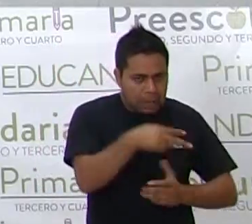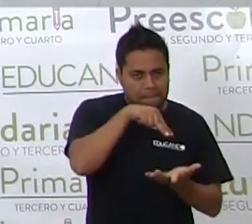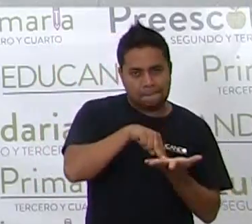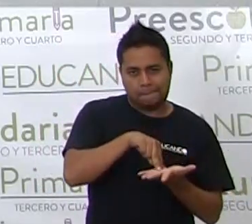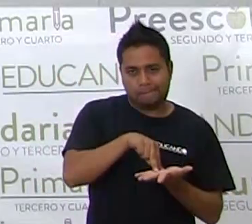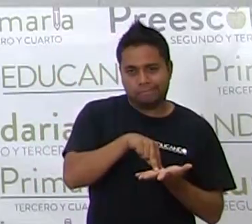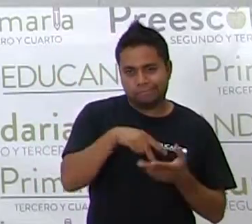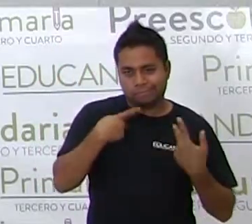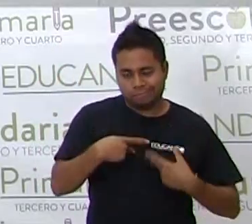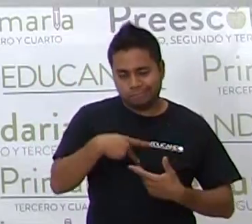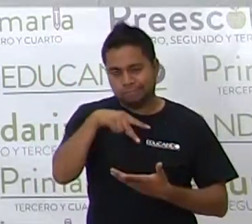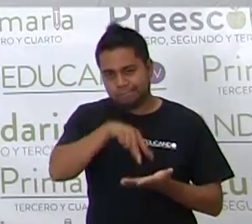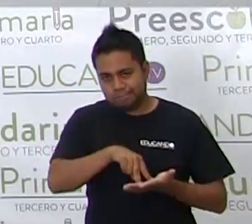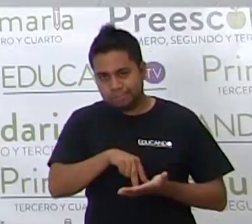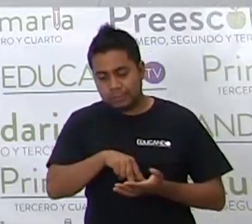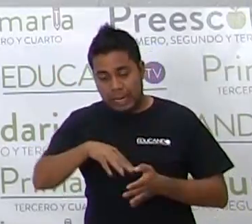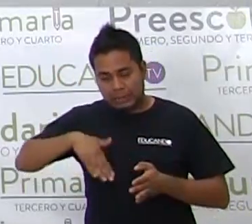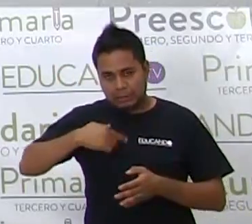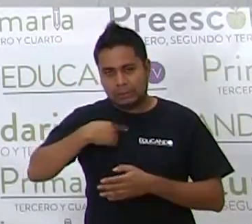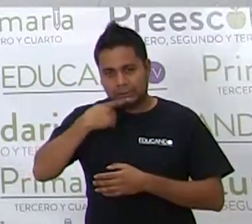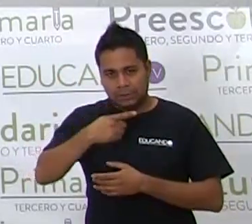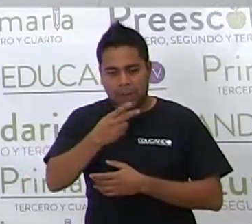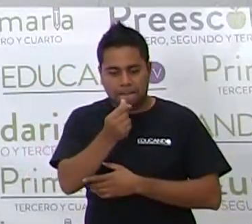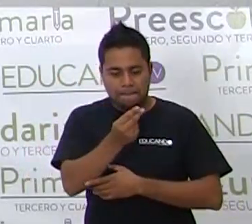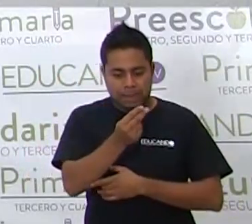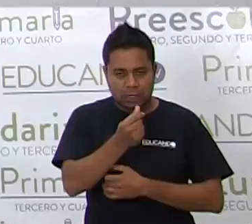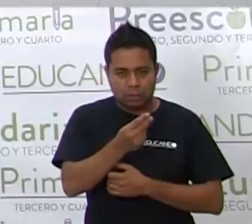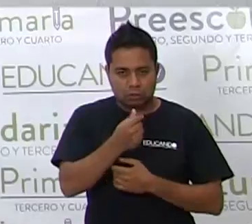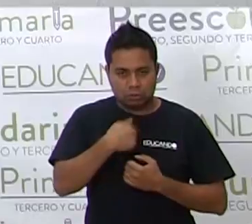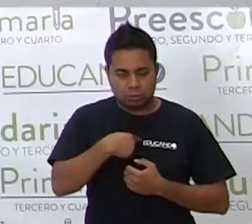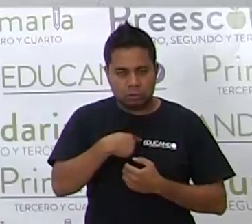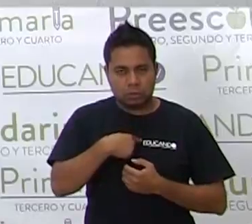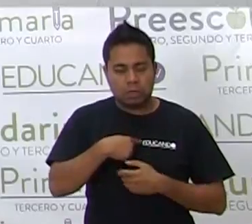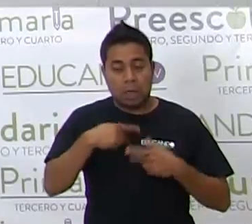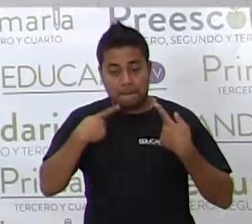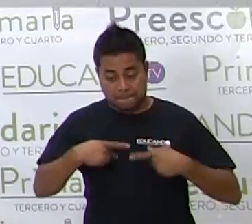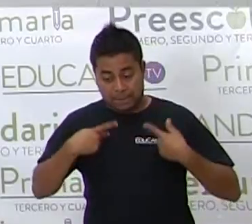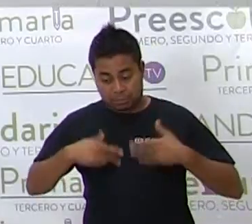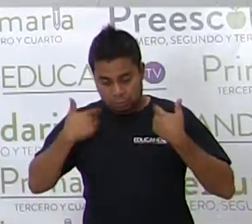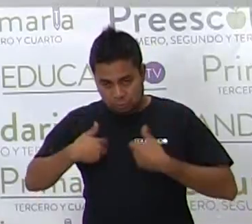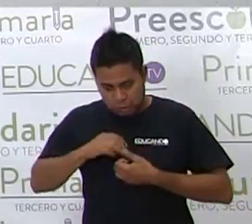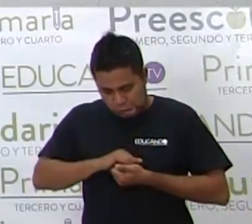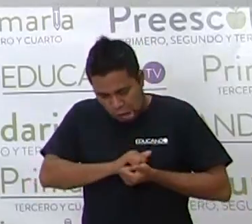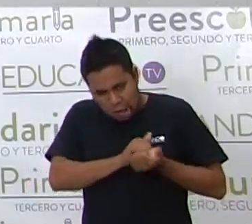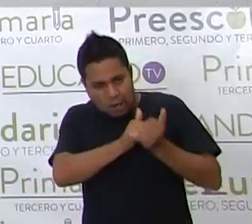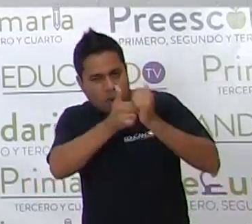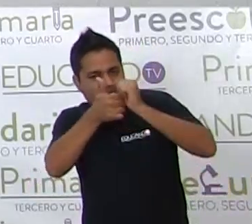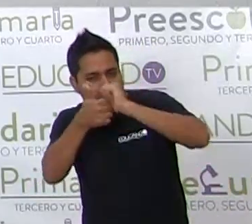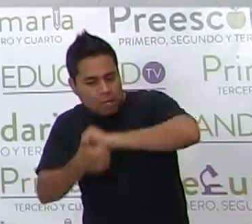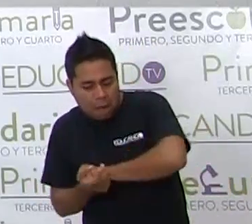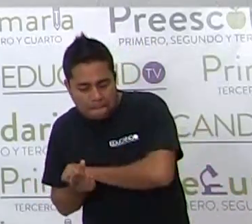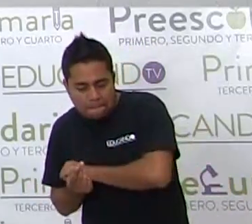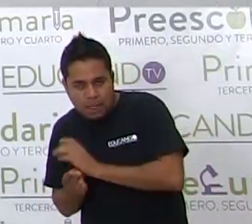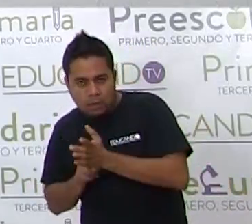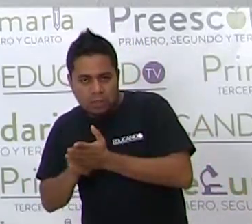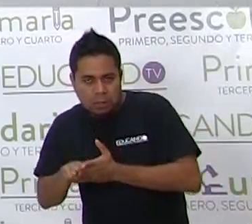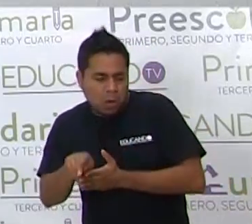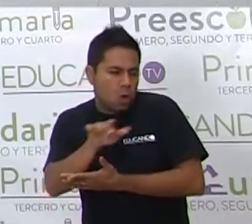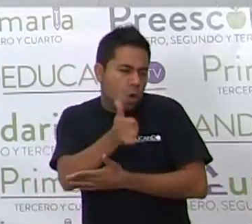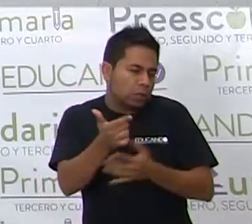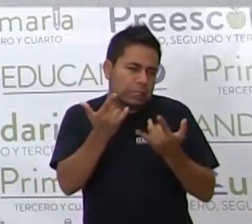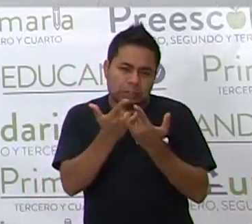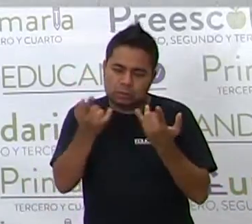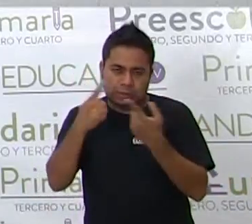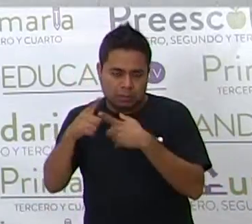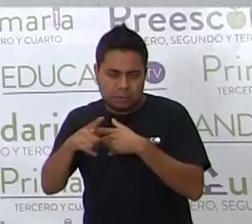hablando sobre un perro que se transforma en un humano que se transforma en un perro. También hay otras leyendas donde